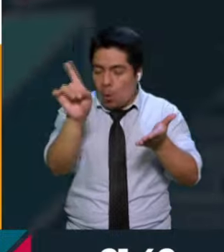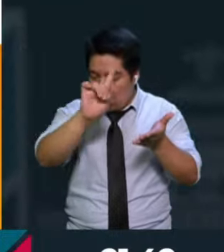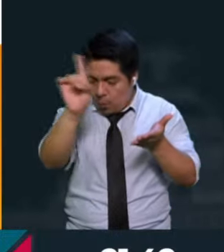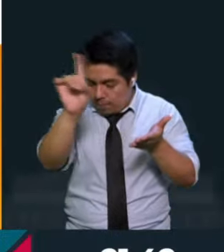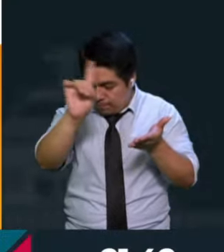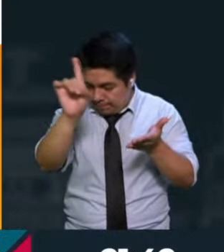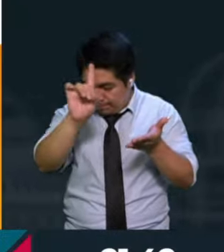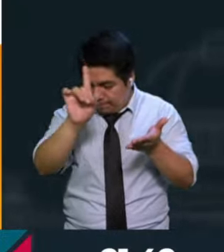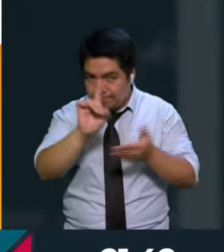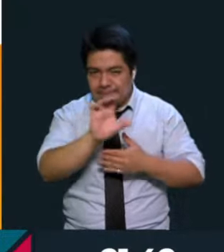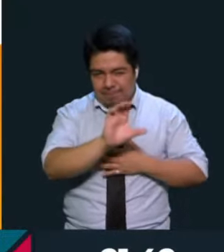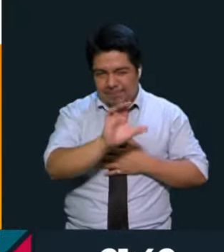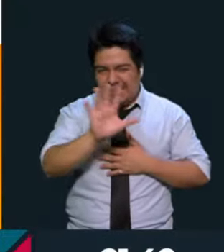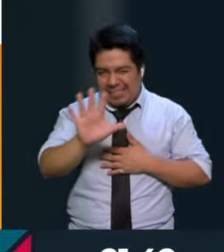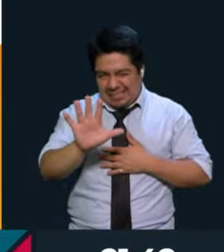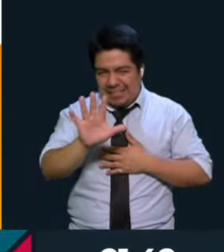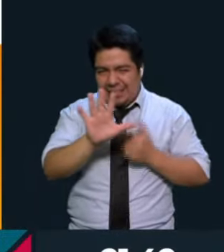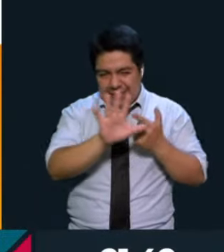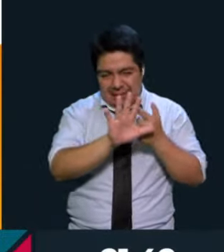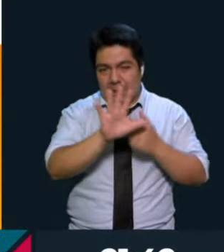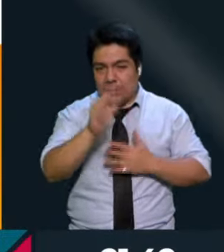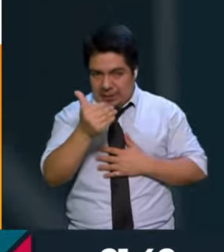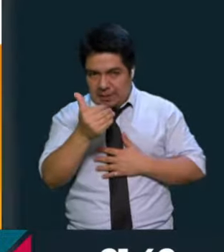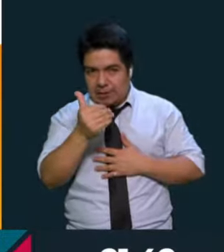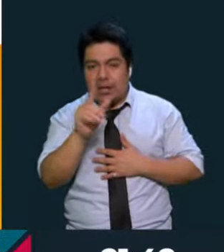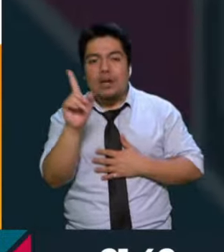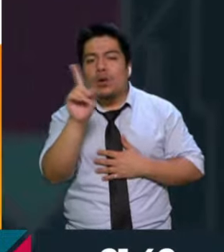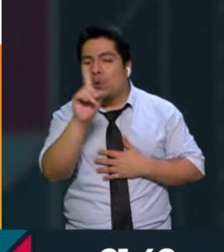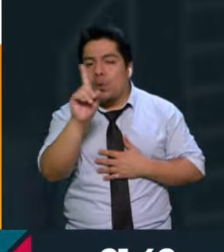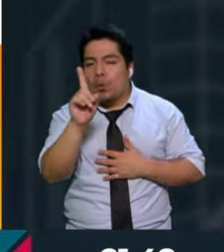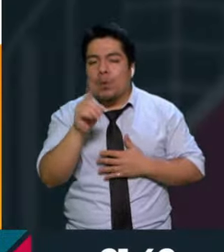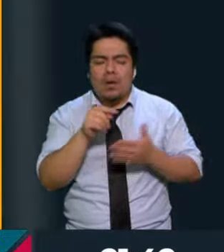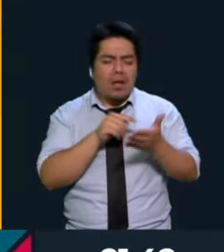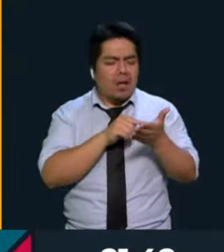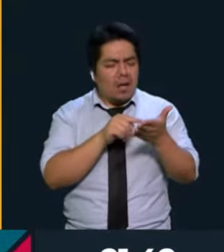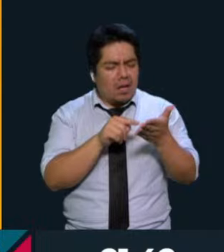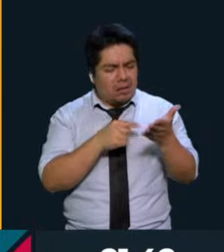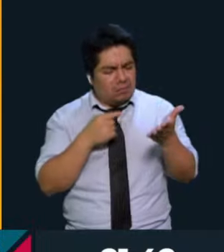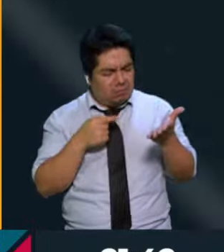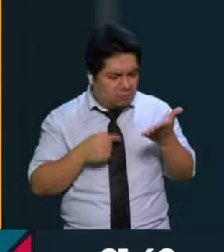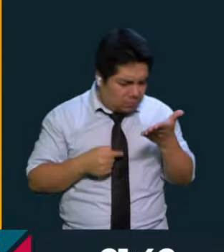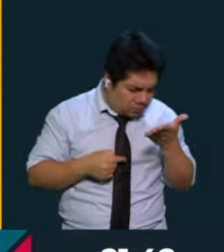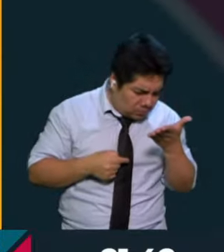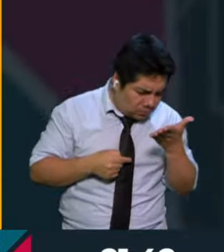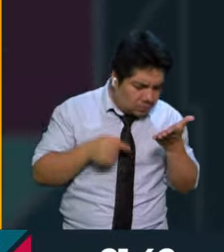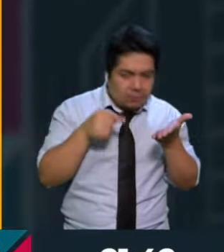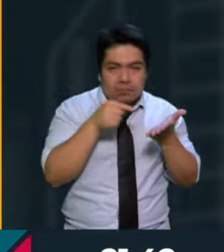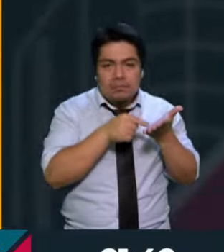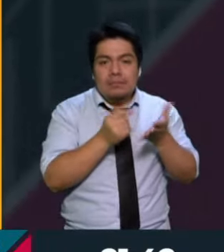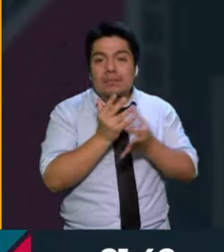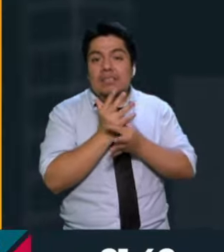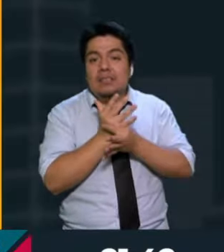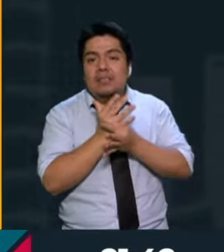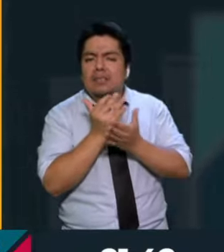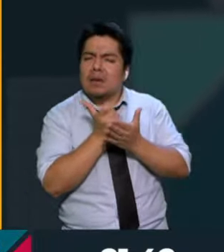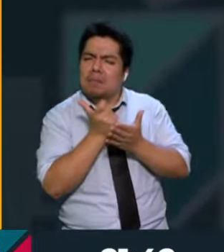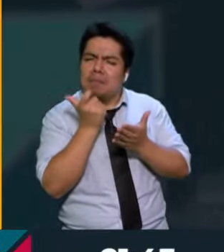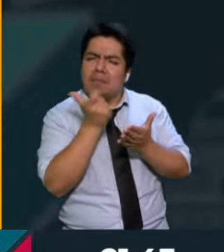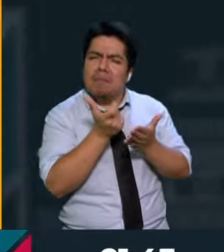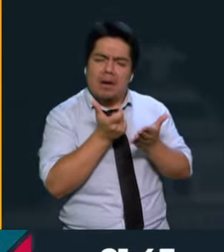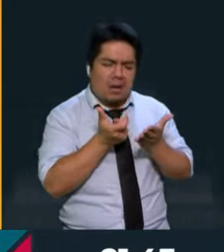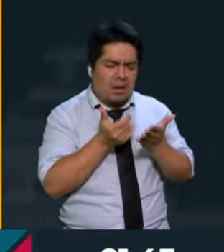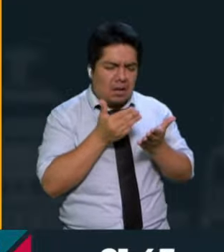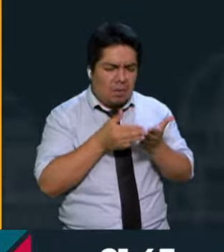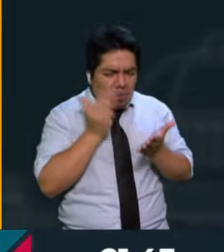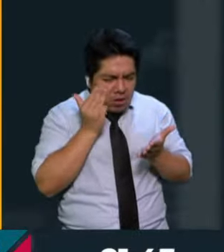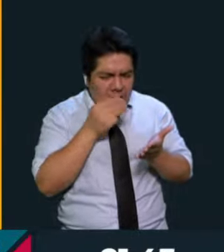México, que comienzan con 55, con 56, diciendo que se trata de o que se exige el pago de una